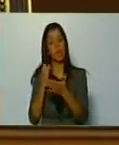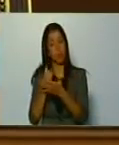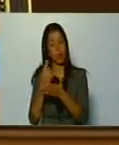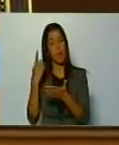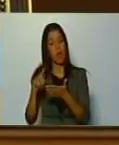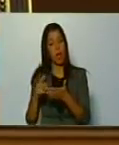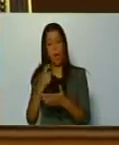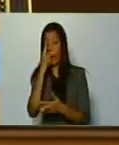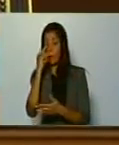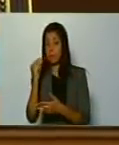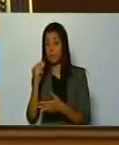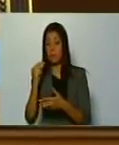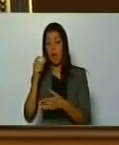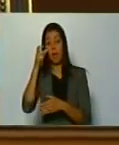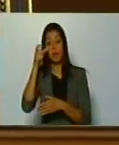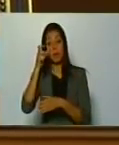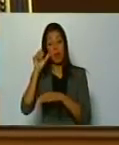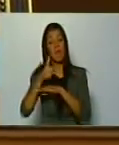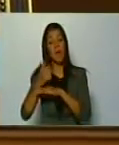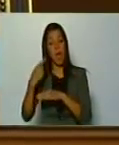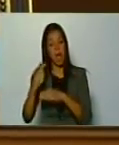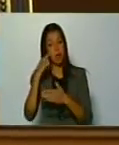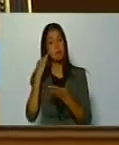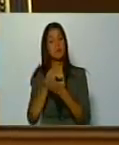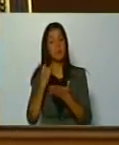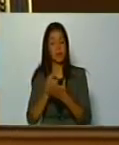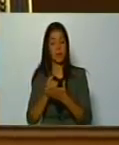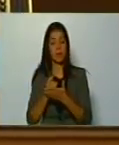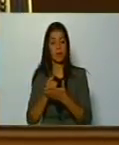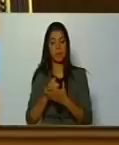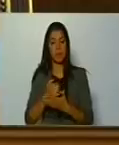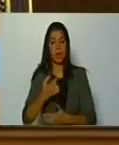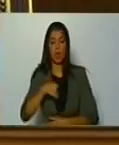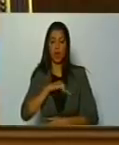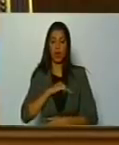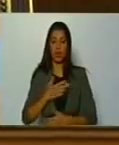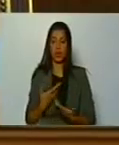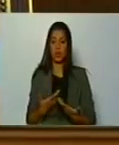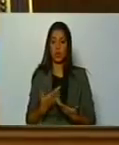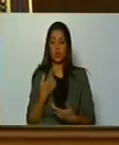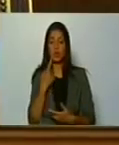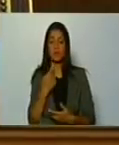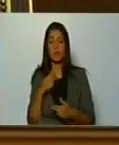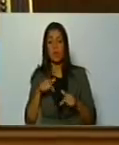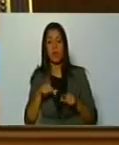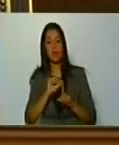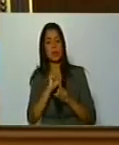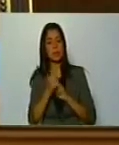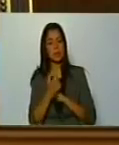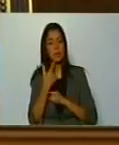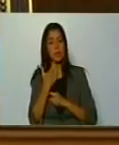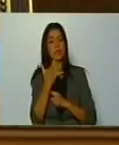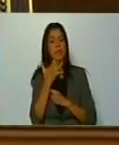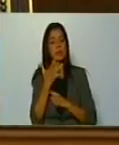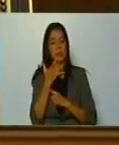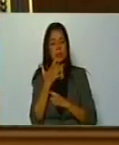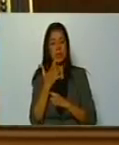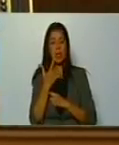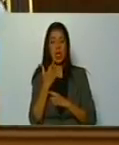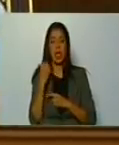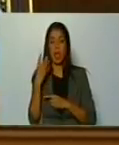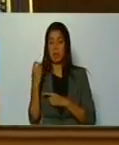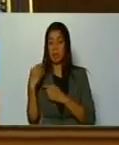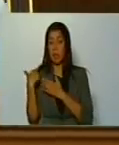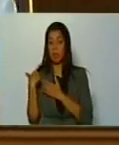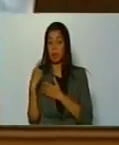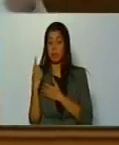Fiscal General de la República. No estamos en el ámbito de una institución parlamentaria, estamos en el ámbito